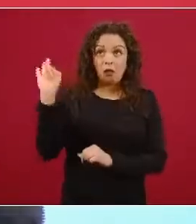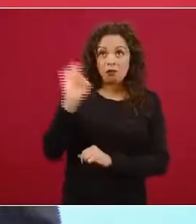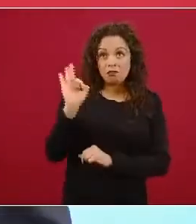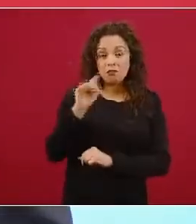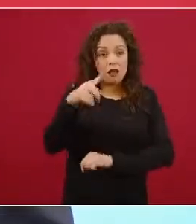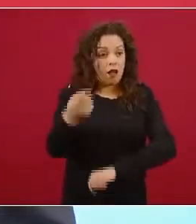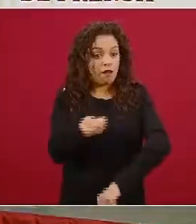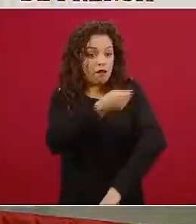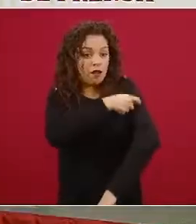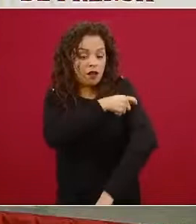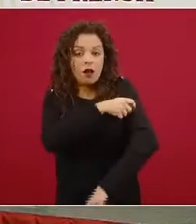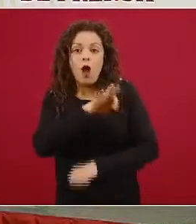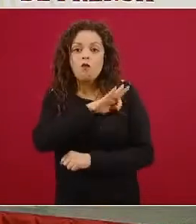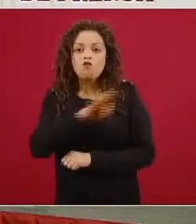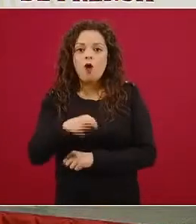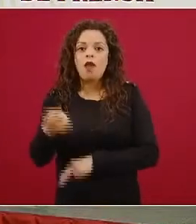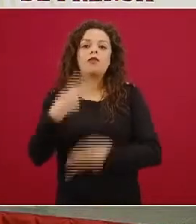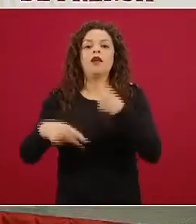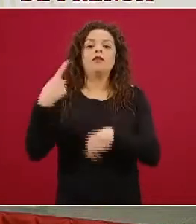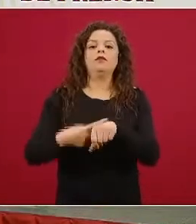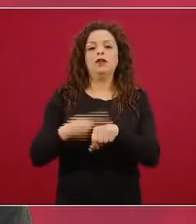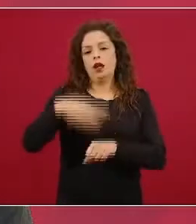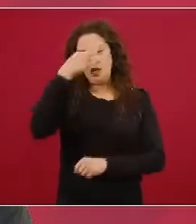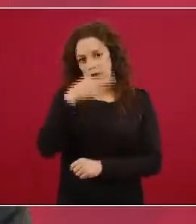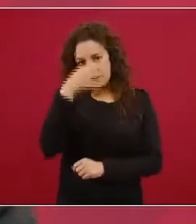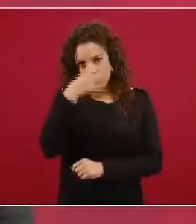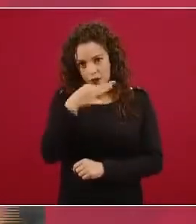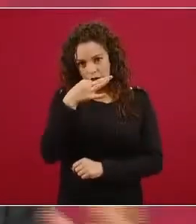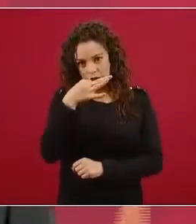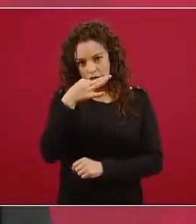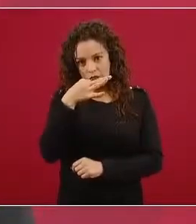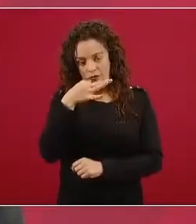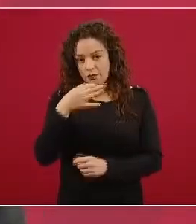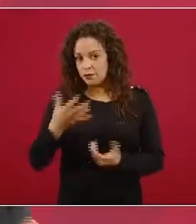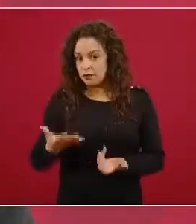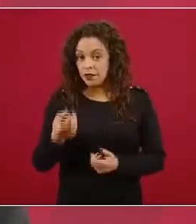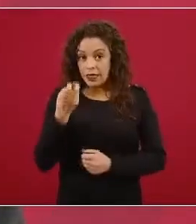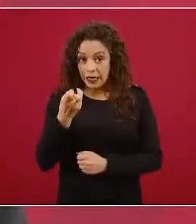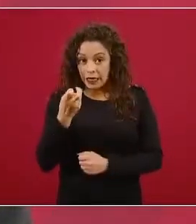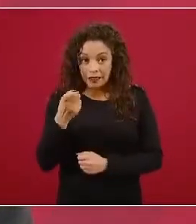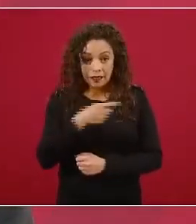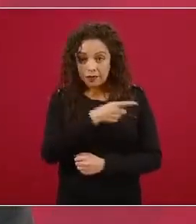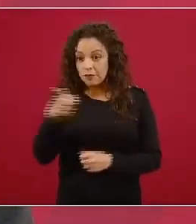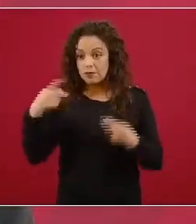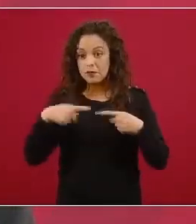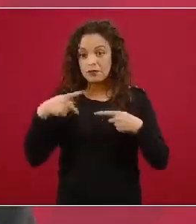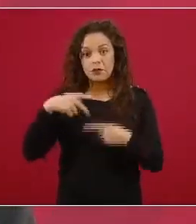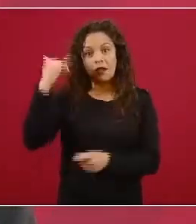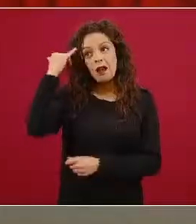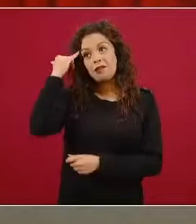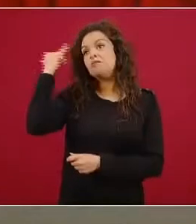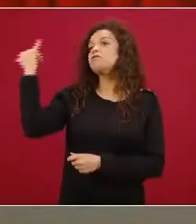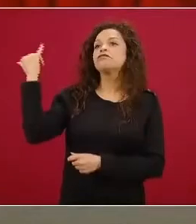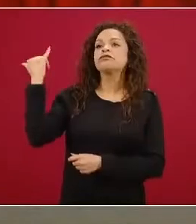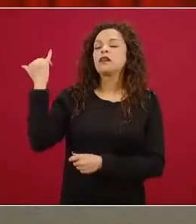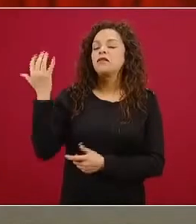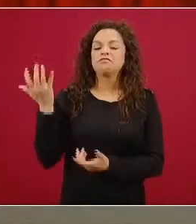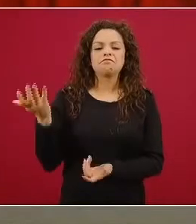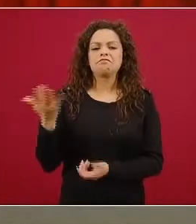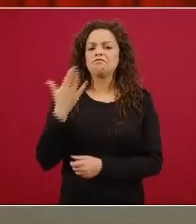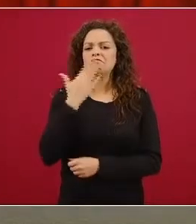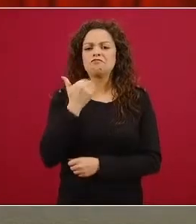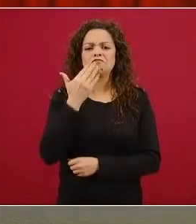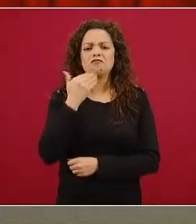puede producir la enfermedad de influenza. Y es una idea no amparada en